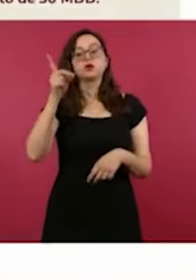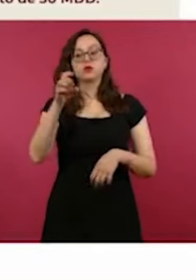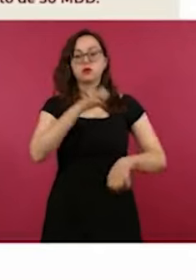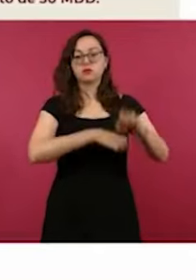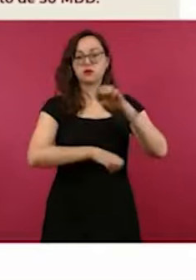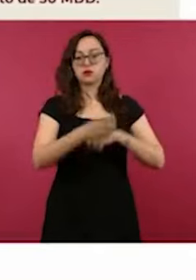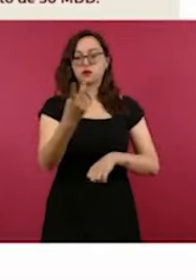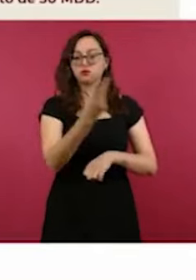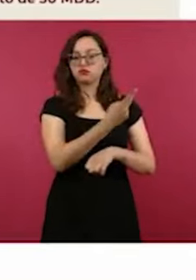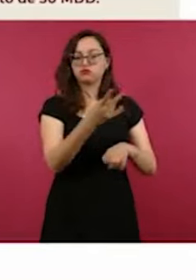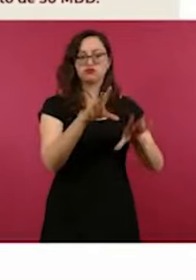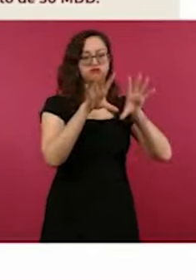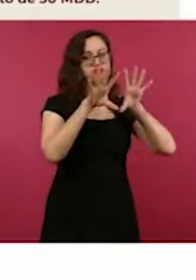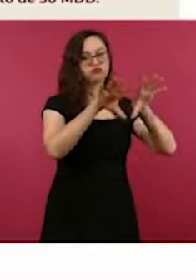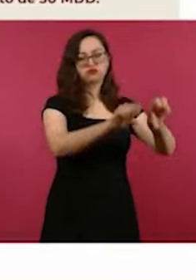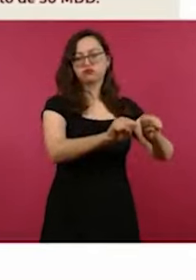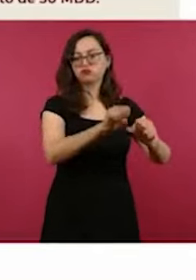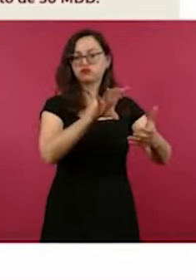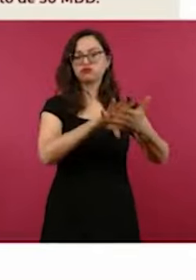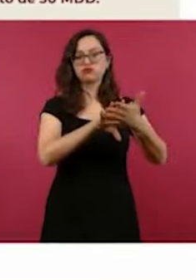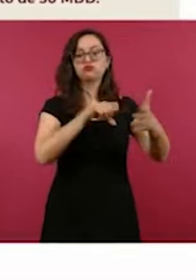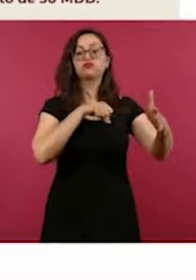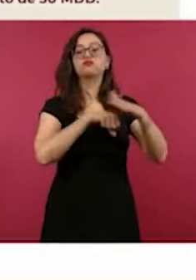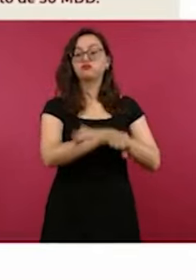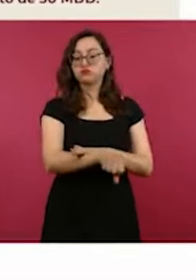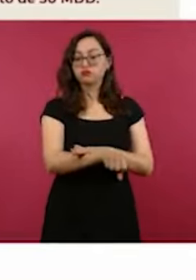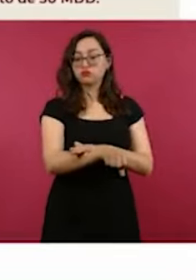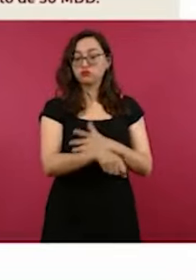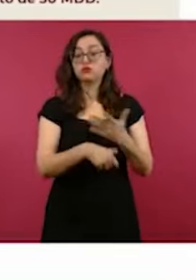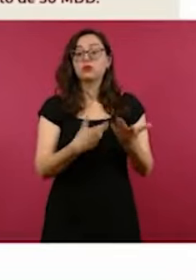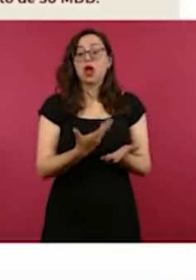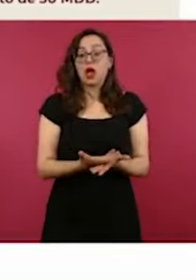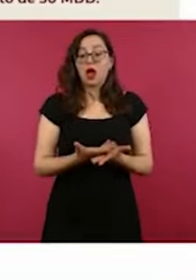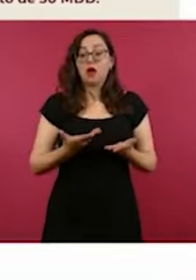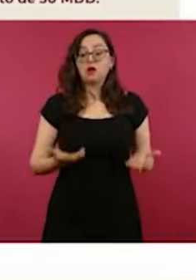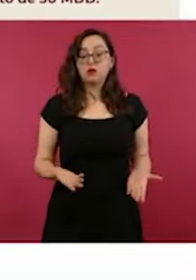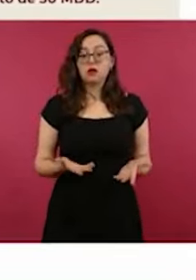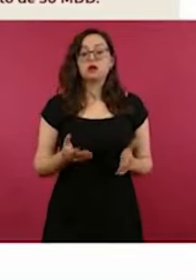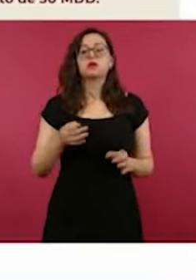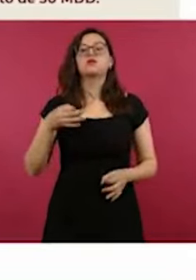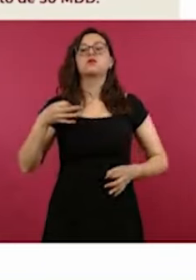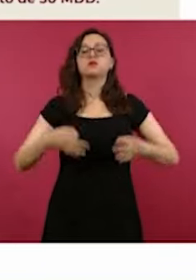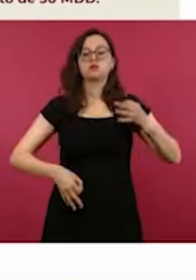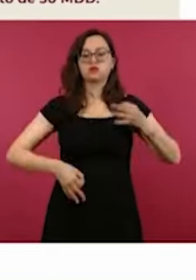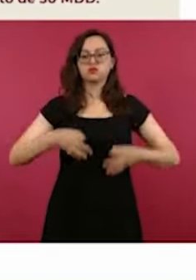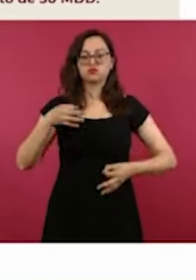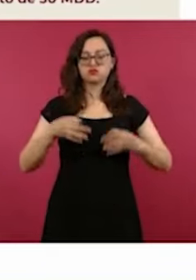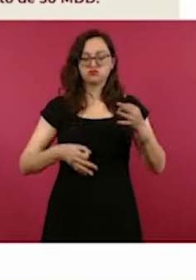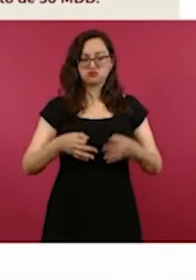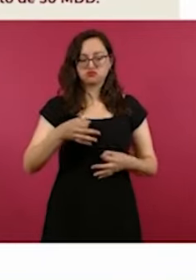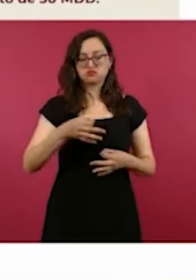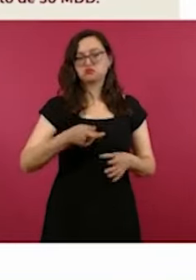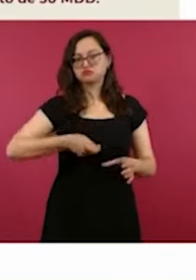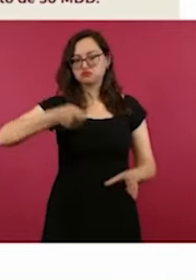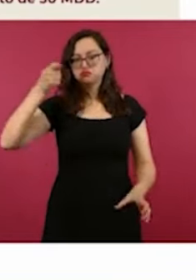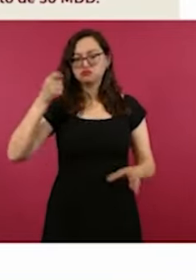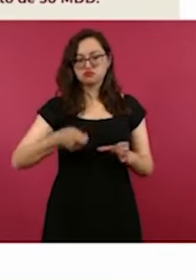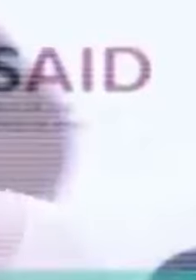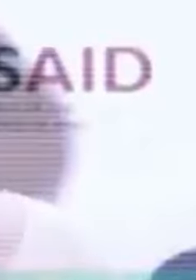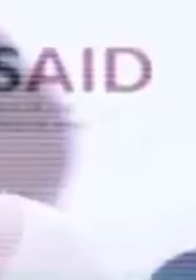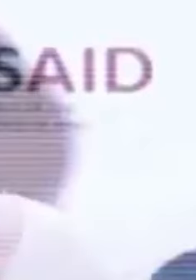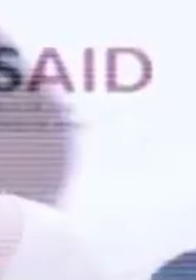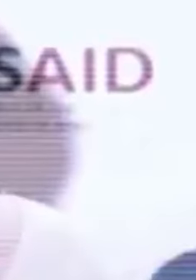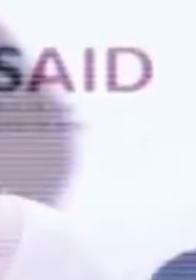alteraron los datos para que se le otorgara a cazar una pensión de por vida Pese a que la muerte de su esposo fue catalogada como suicidio por el